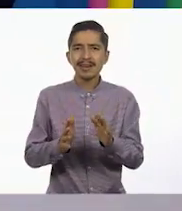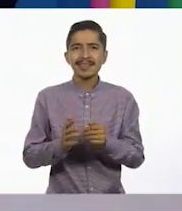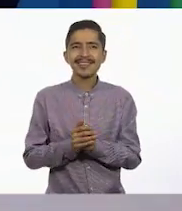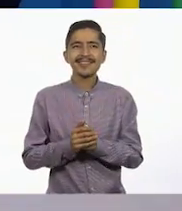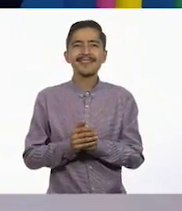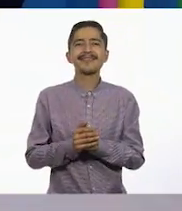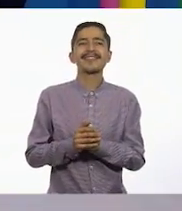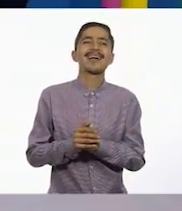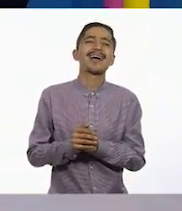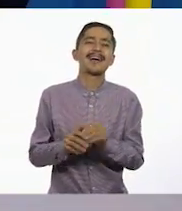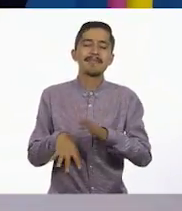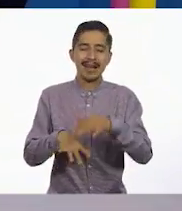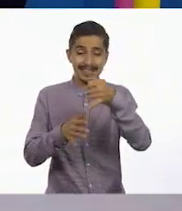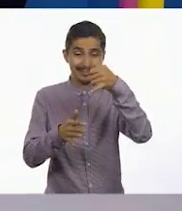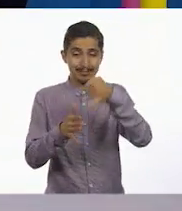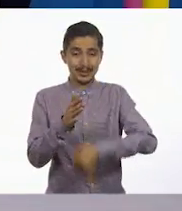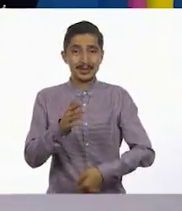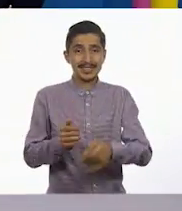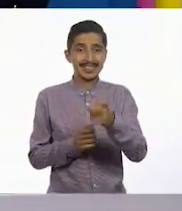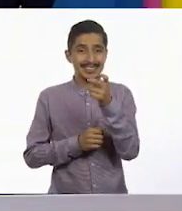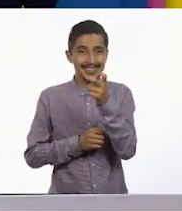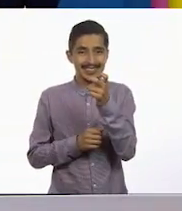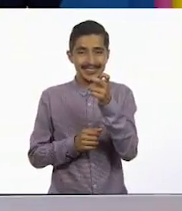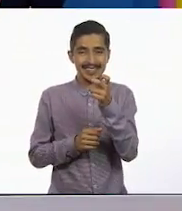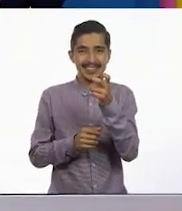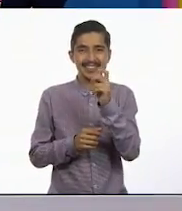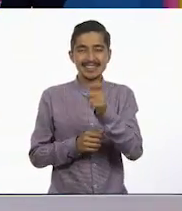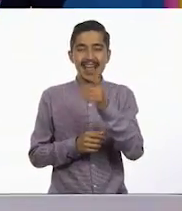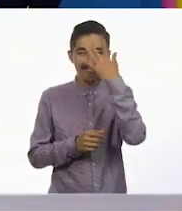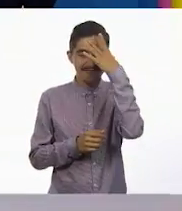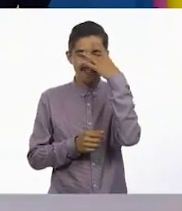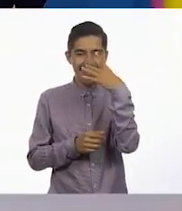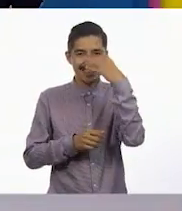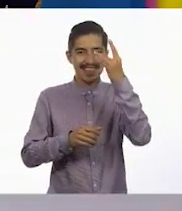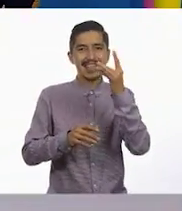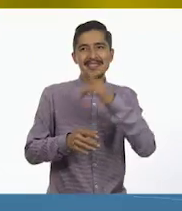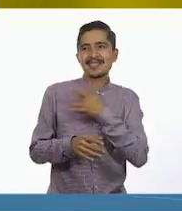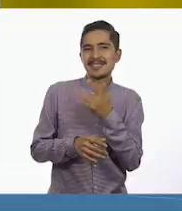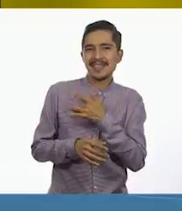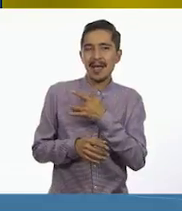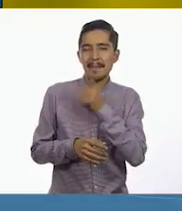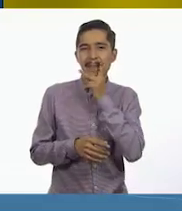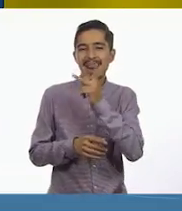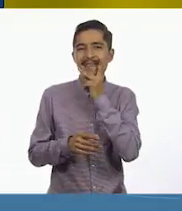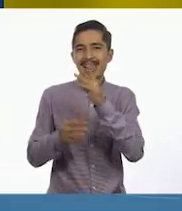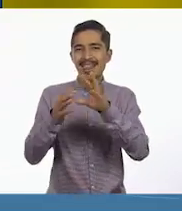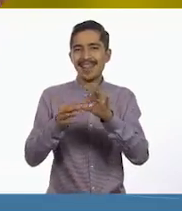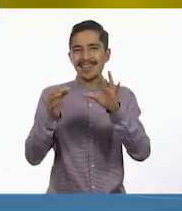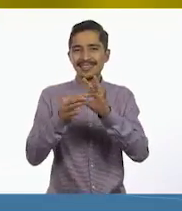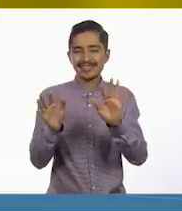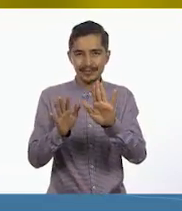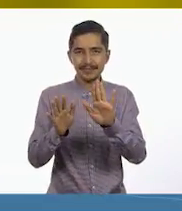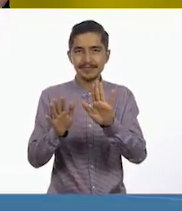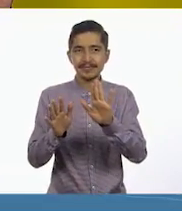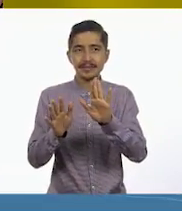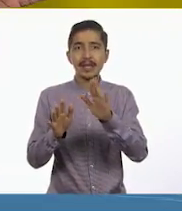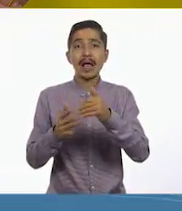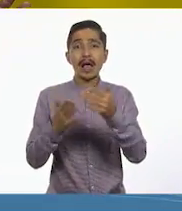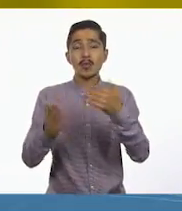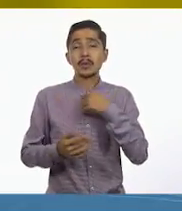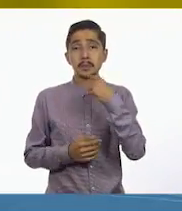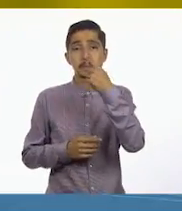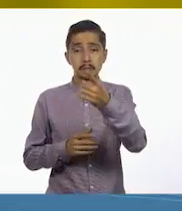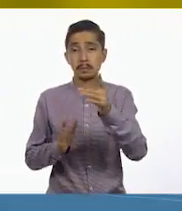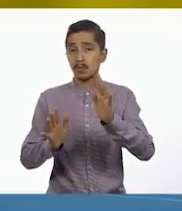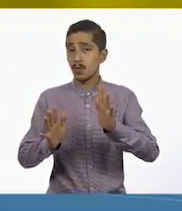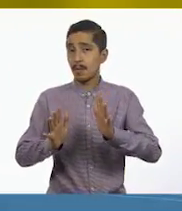ya que estamos profundizando en este maravilloso mundo de la fantasía por medio de la palabra, quiero darles una grandísima